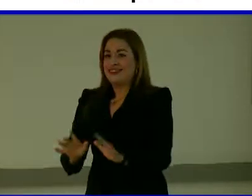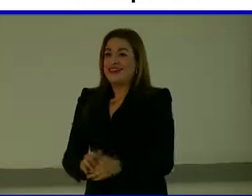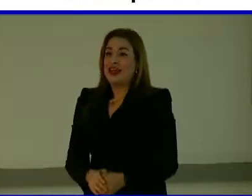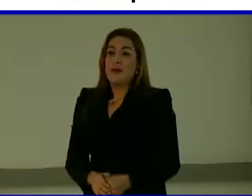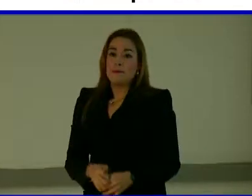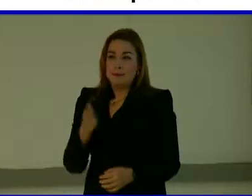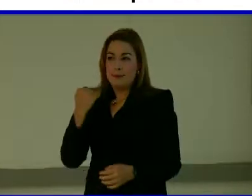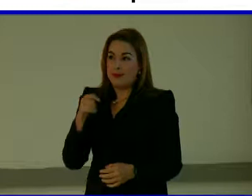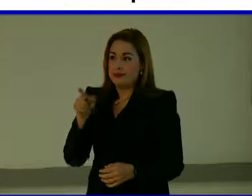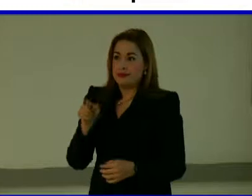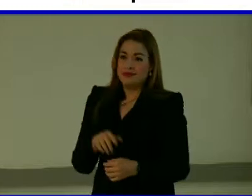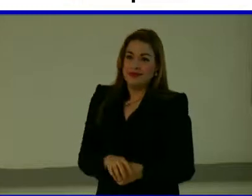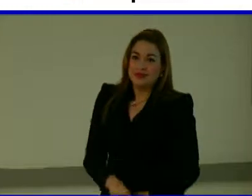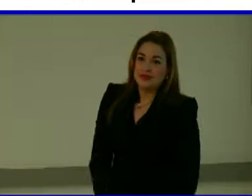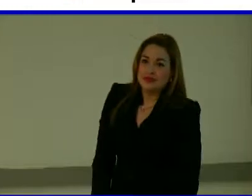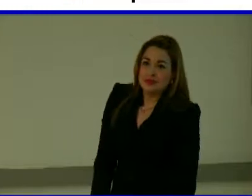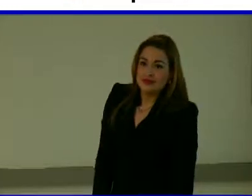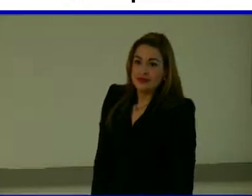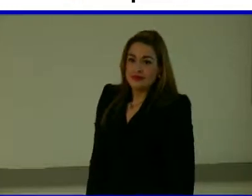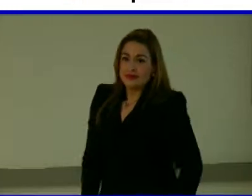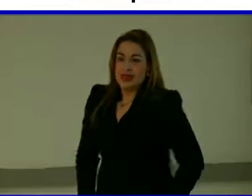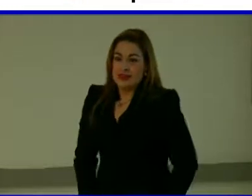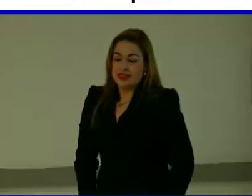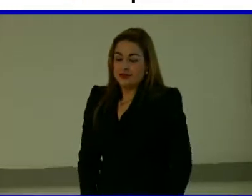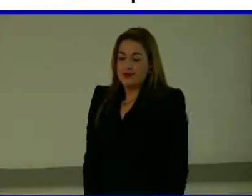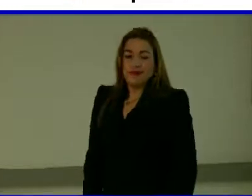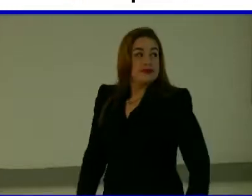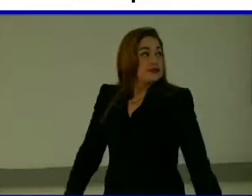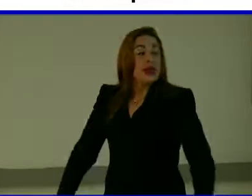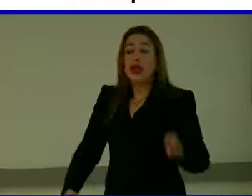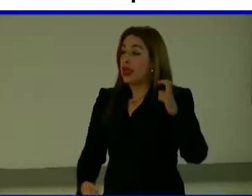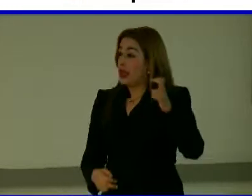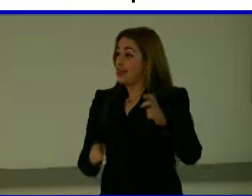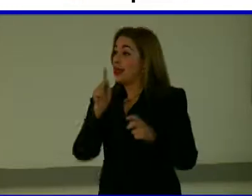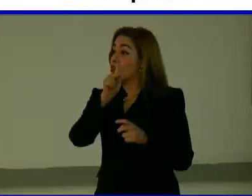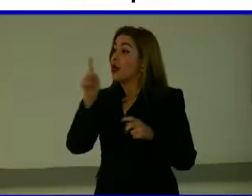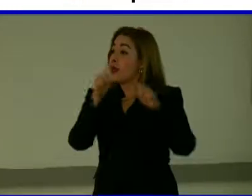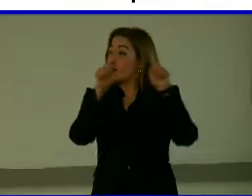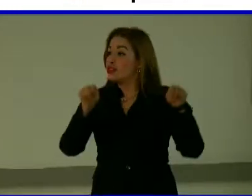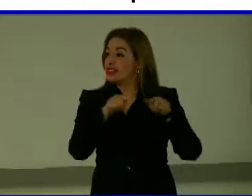Hablando de... esta es una diapositiva hiperactiva.